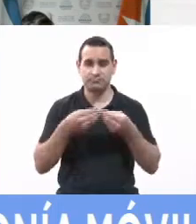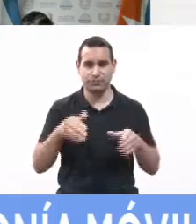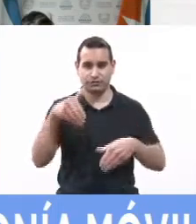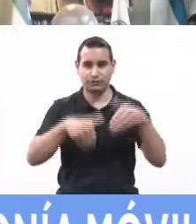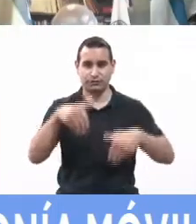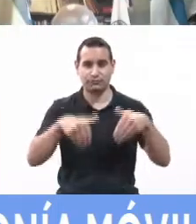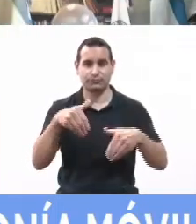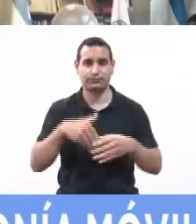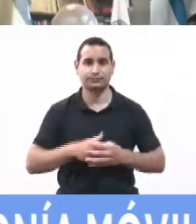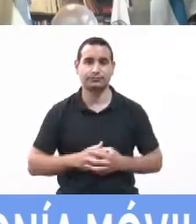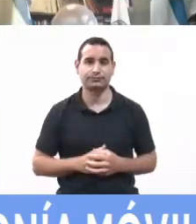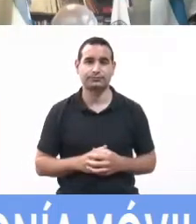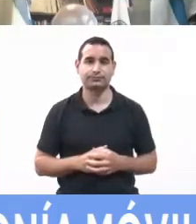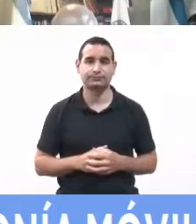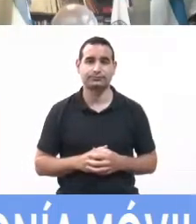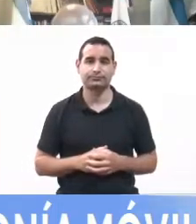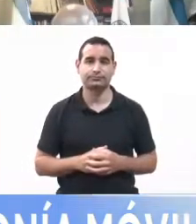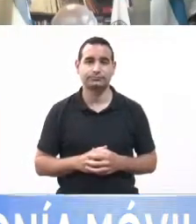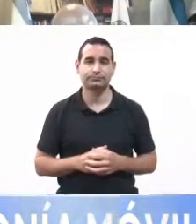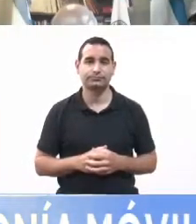esta votación.